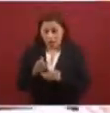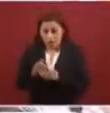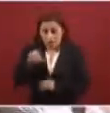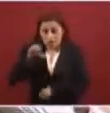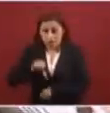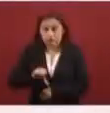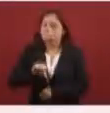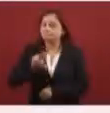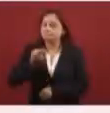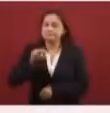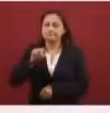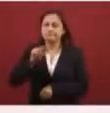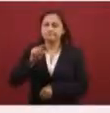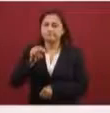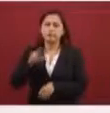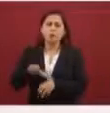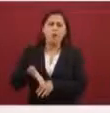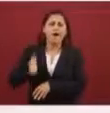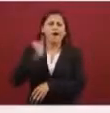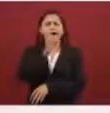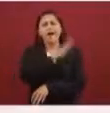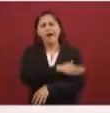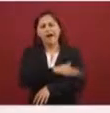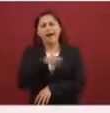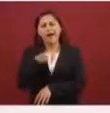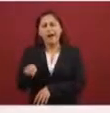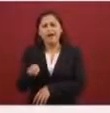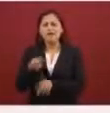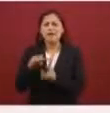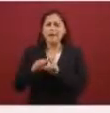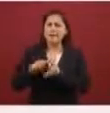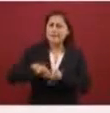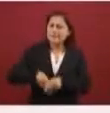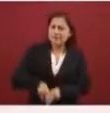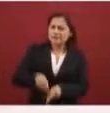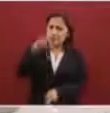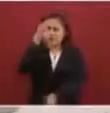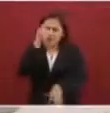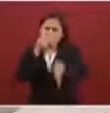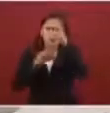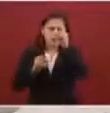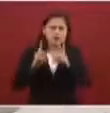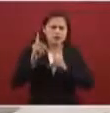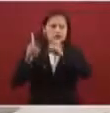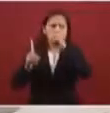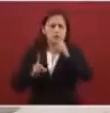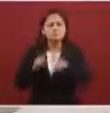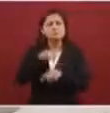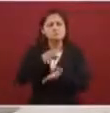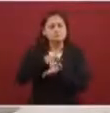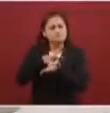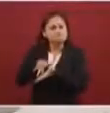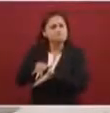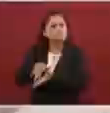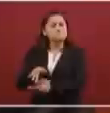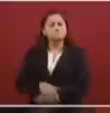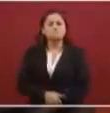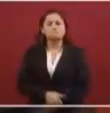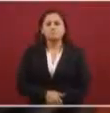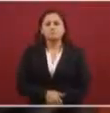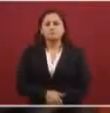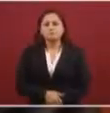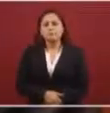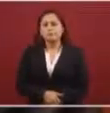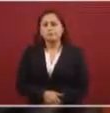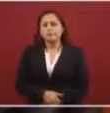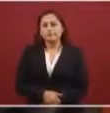que empezaron a la práctica del deporte. Me da mucho